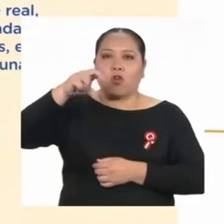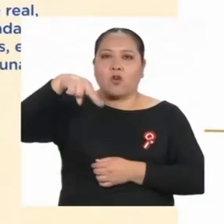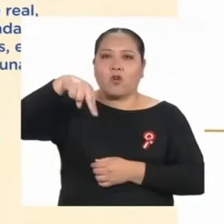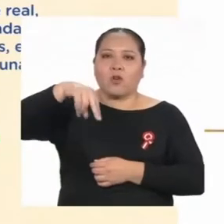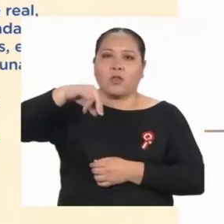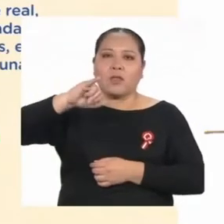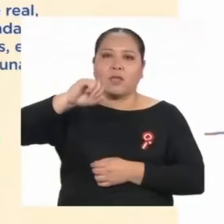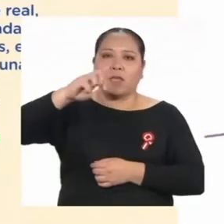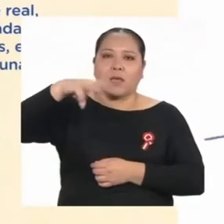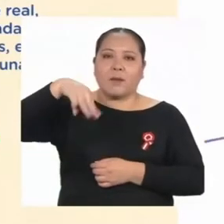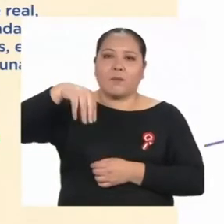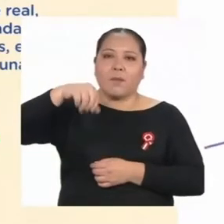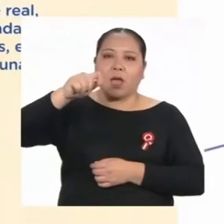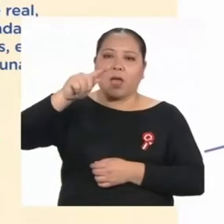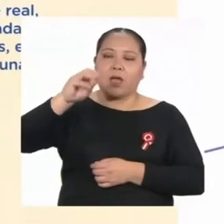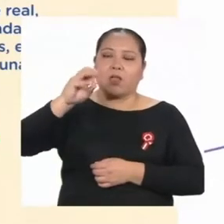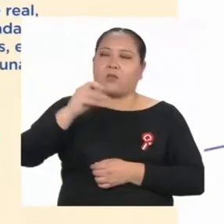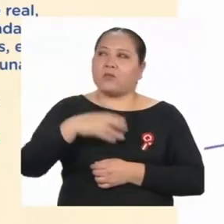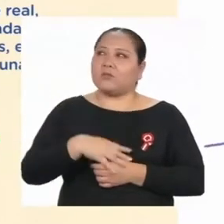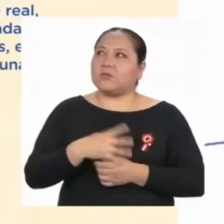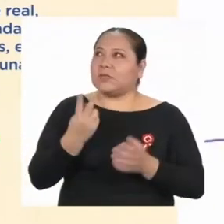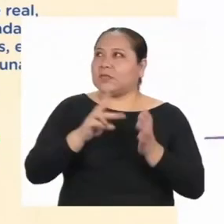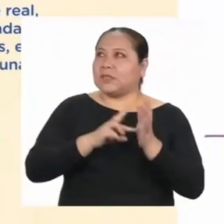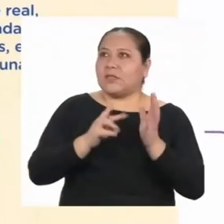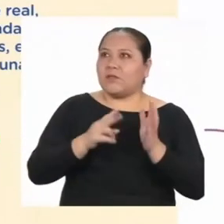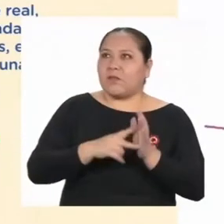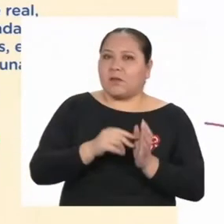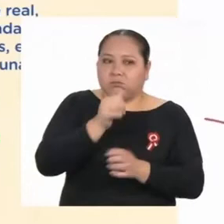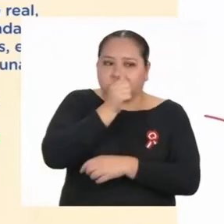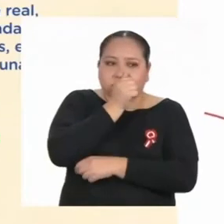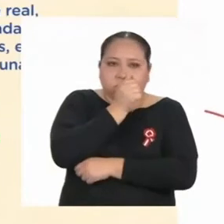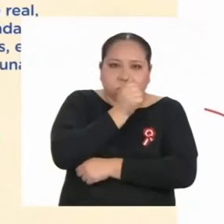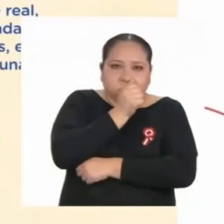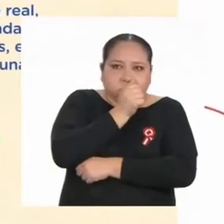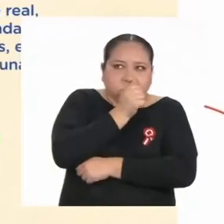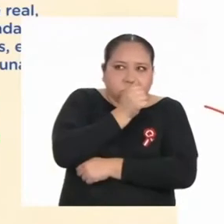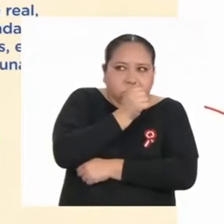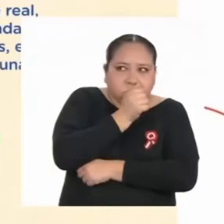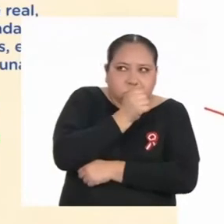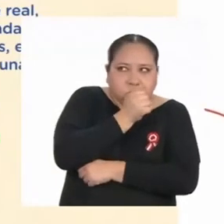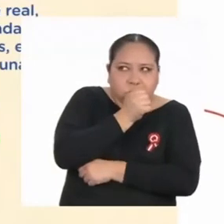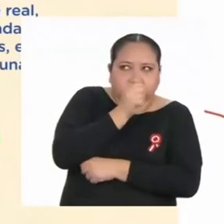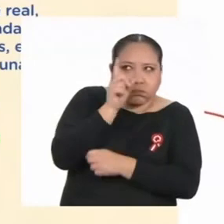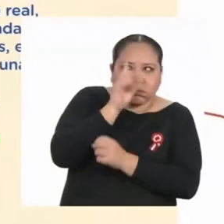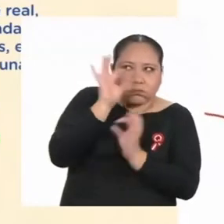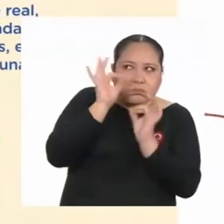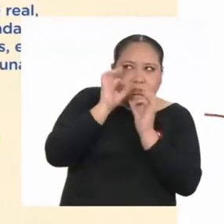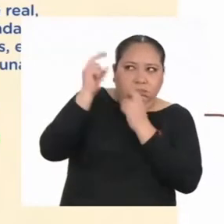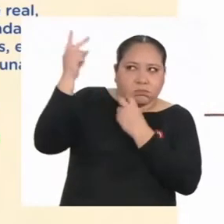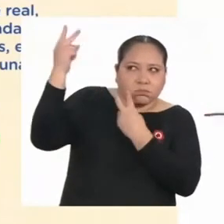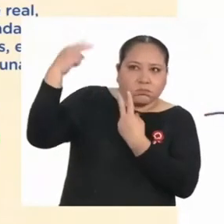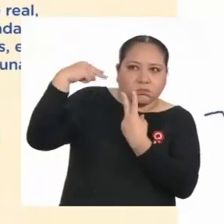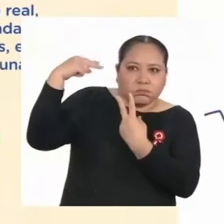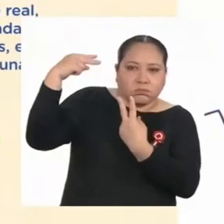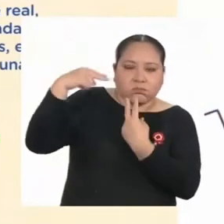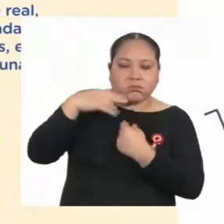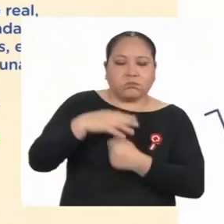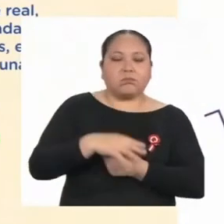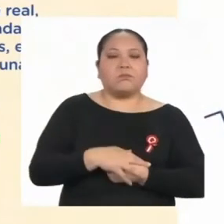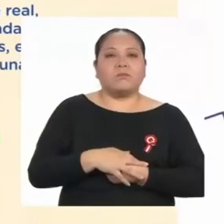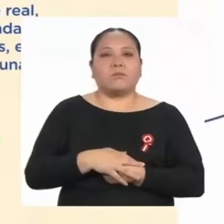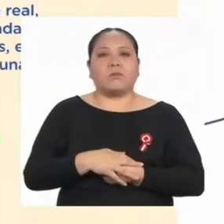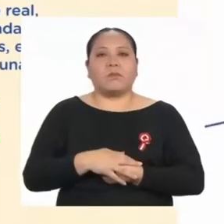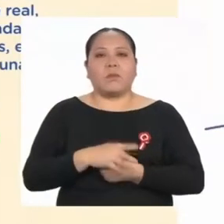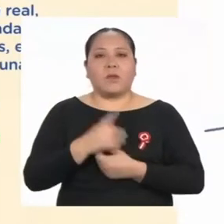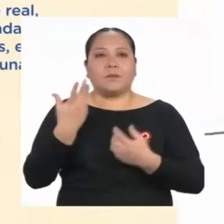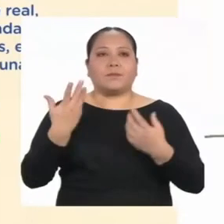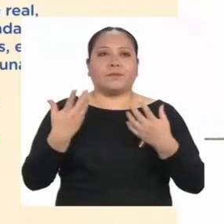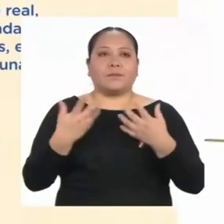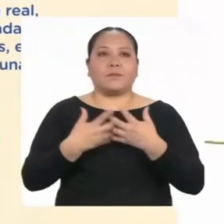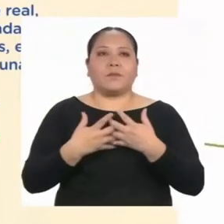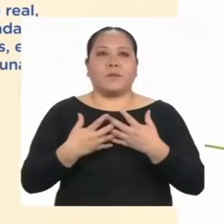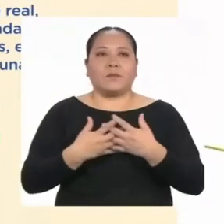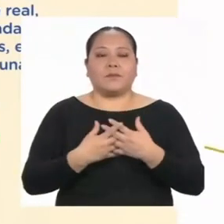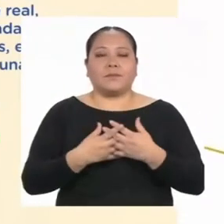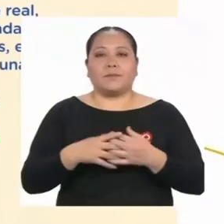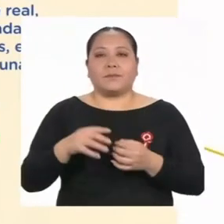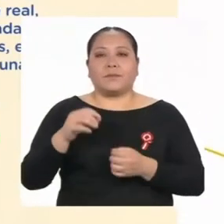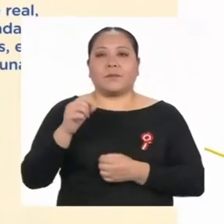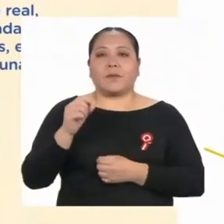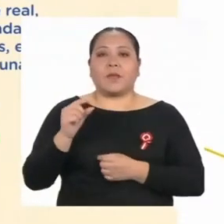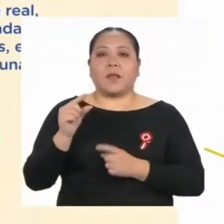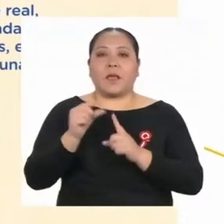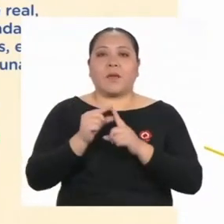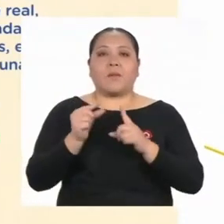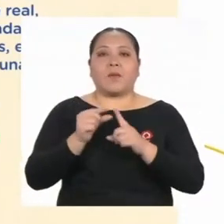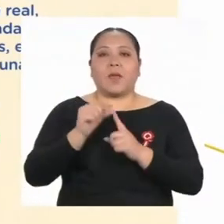entonces. Significa cuando estás escondido, oculto, y nadie sabe quién eres. Tiene relación con la palabra